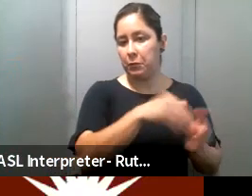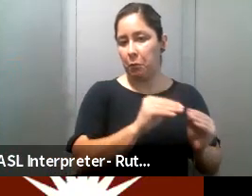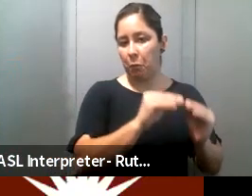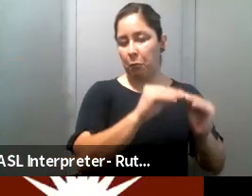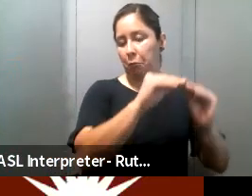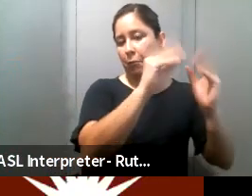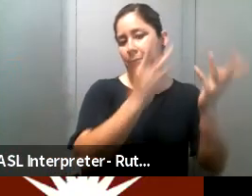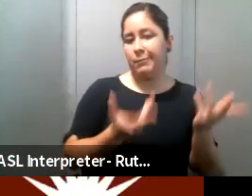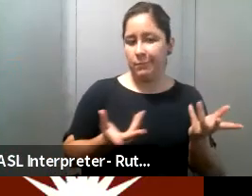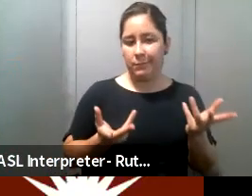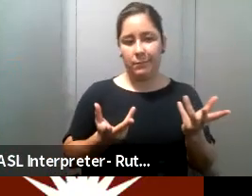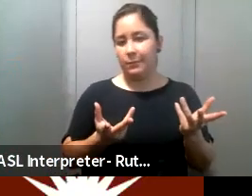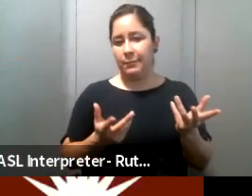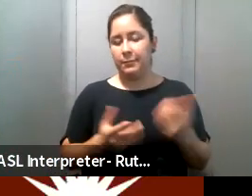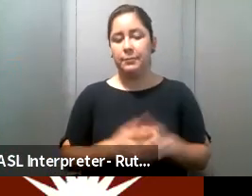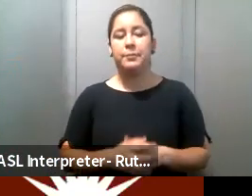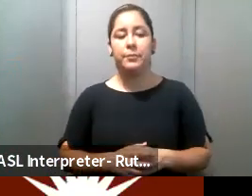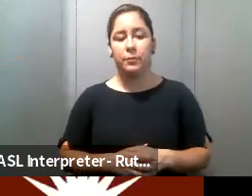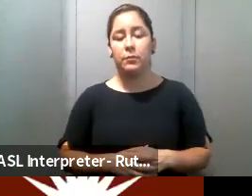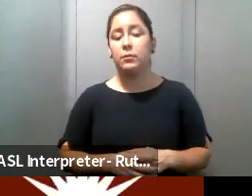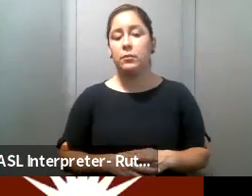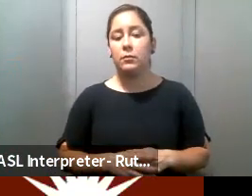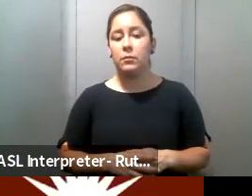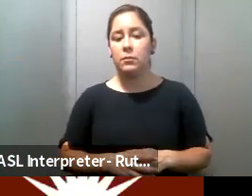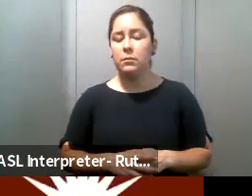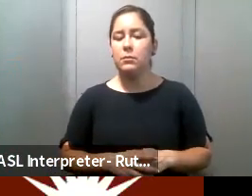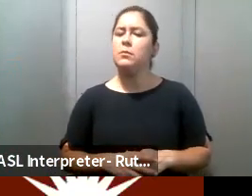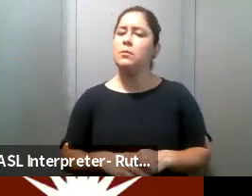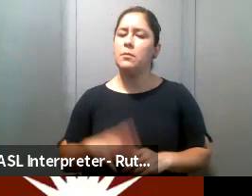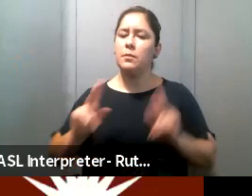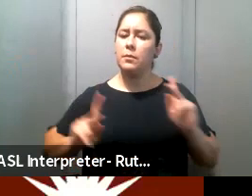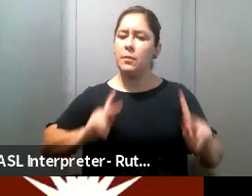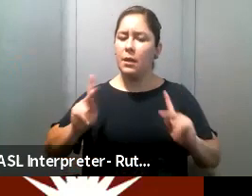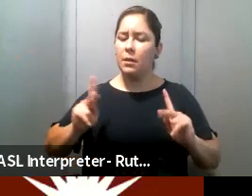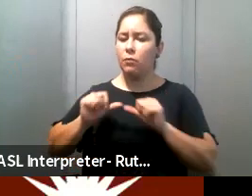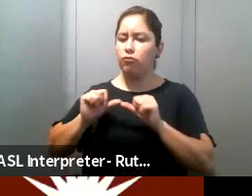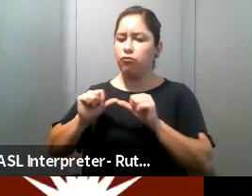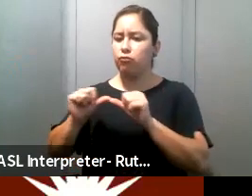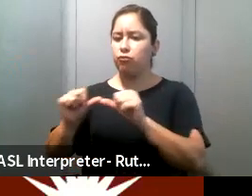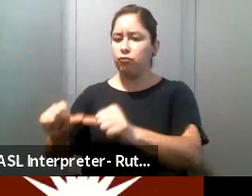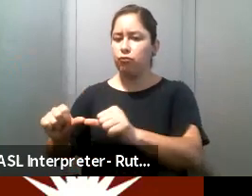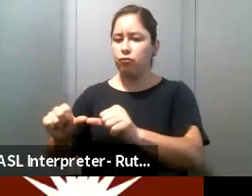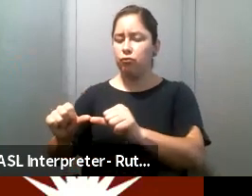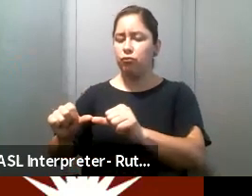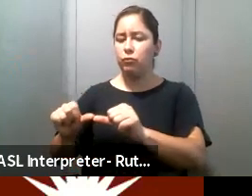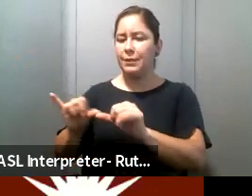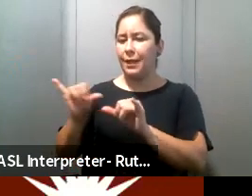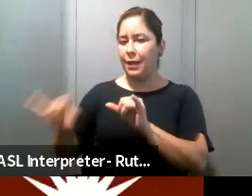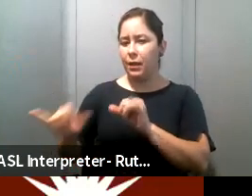largo periodo de tiempo es porque tienen que cumplir con una cuota y esa cuota va de la mano